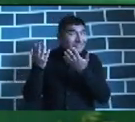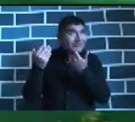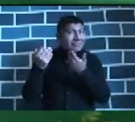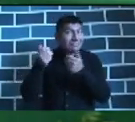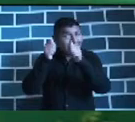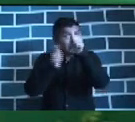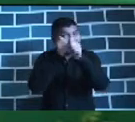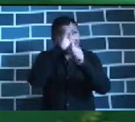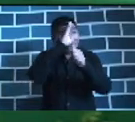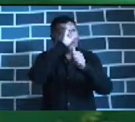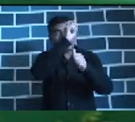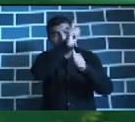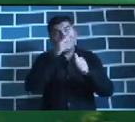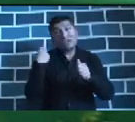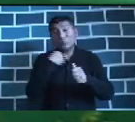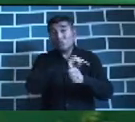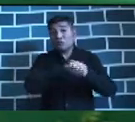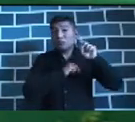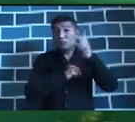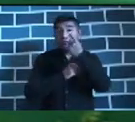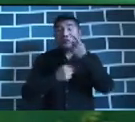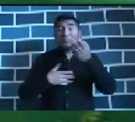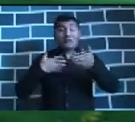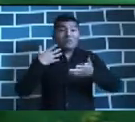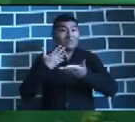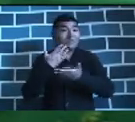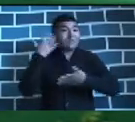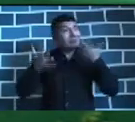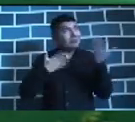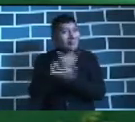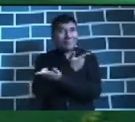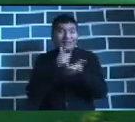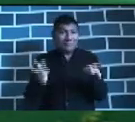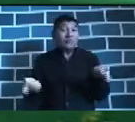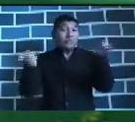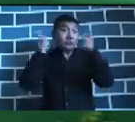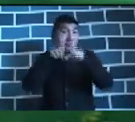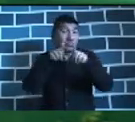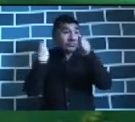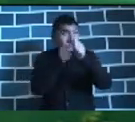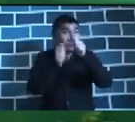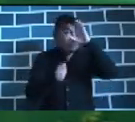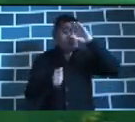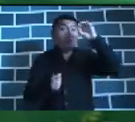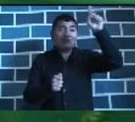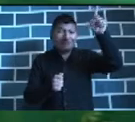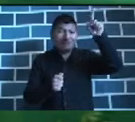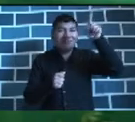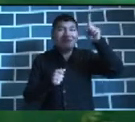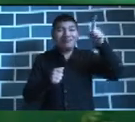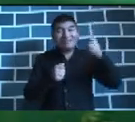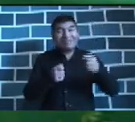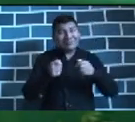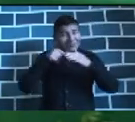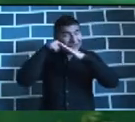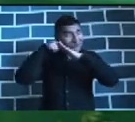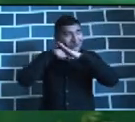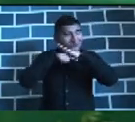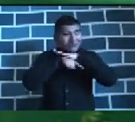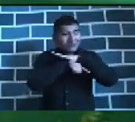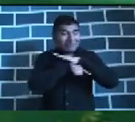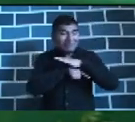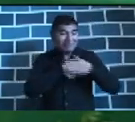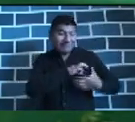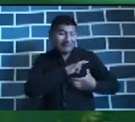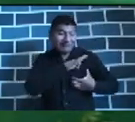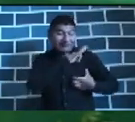porque solamente somos libres y felices cuando los seguimos cuando seguimos es el deseo profundo que